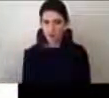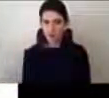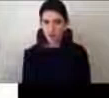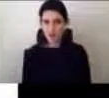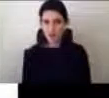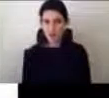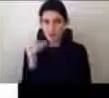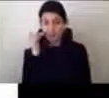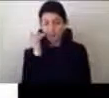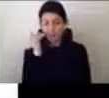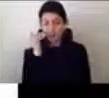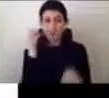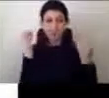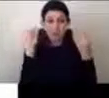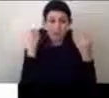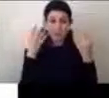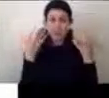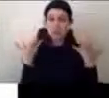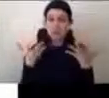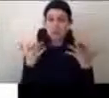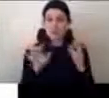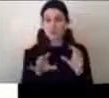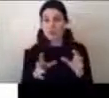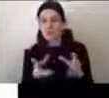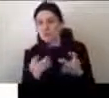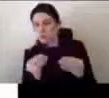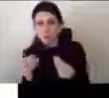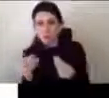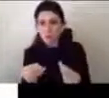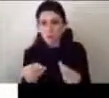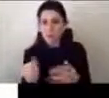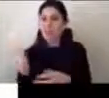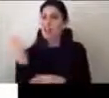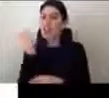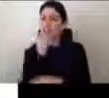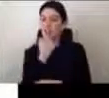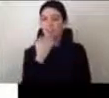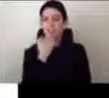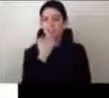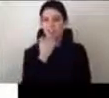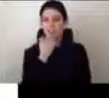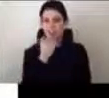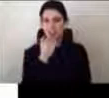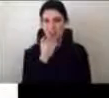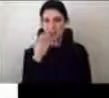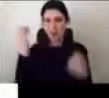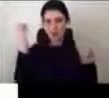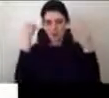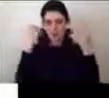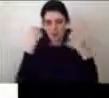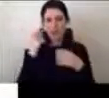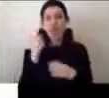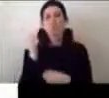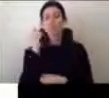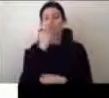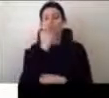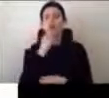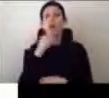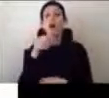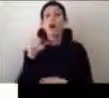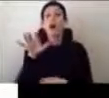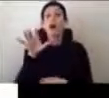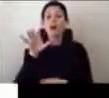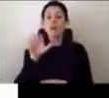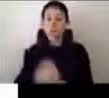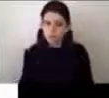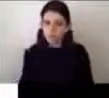aprende manipulando y aprende también de los errores. Se da cuenta, ¿no es cierto?, de un error. Aquí, claro, como se